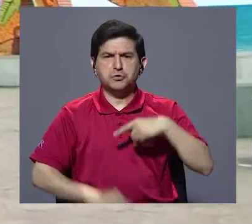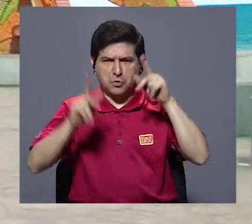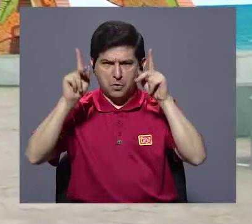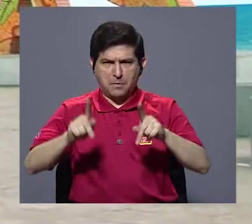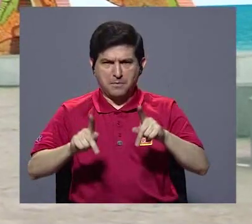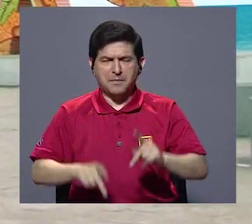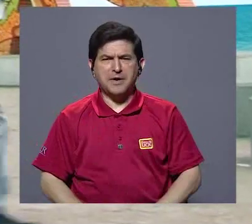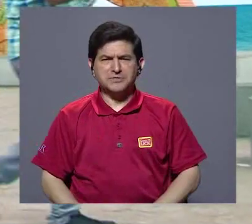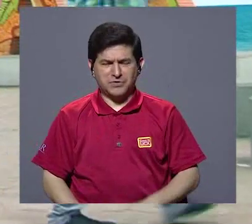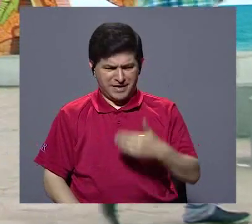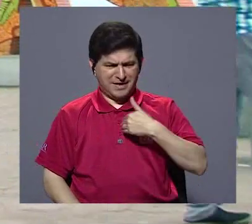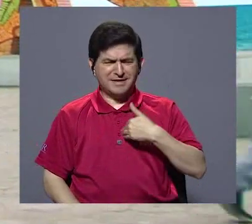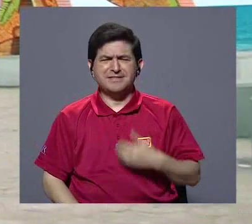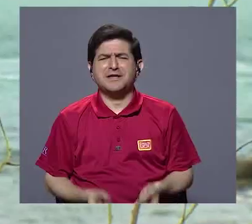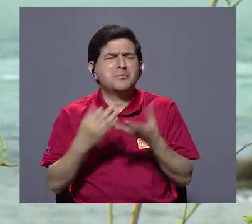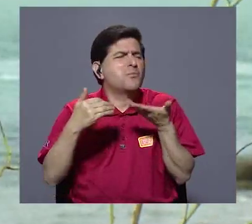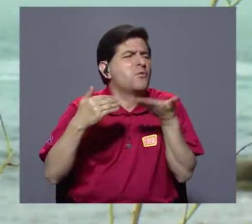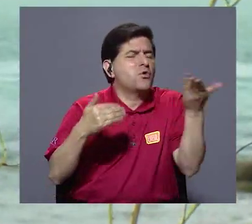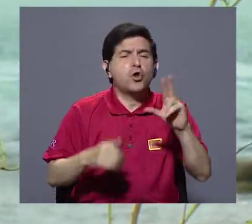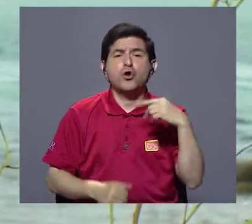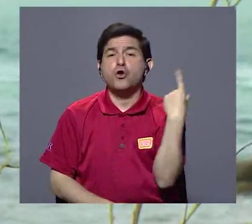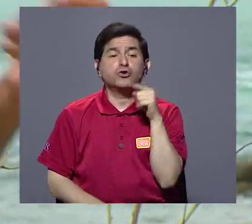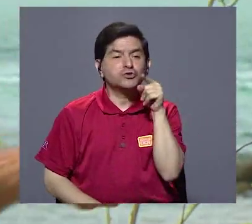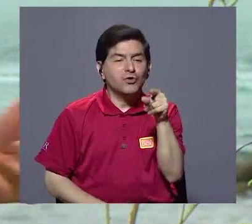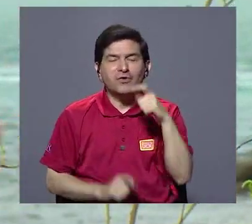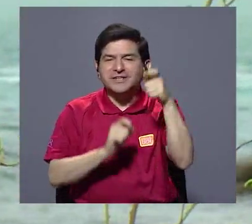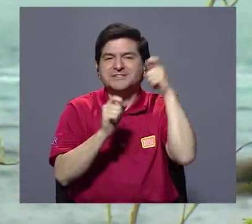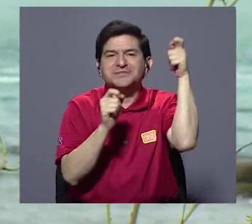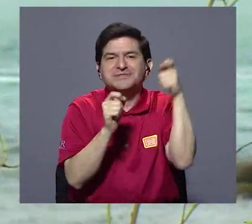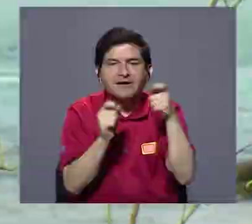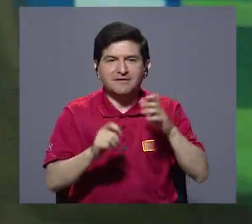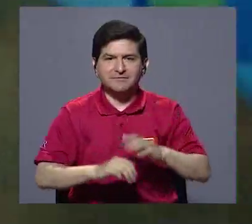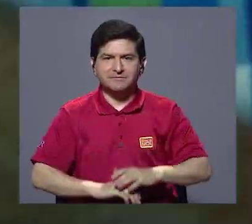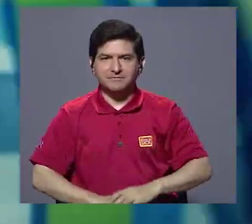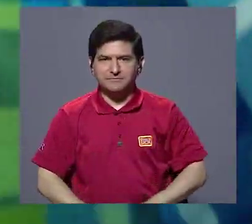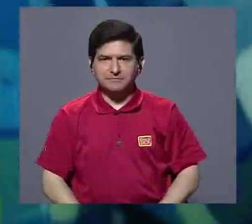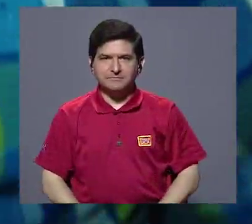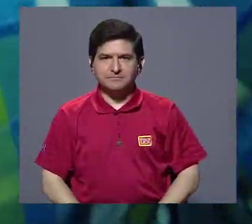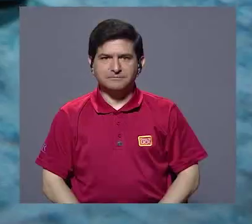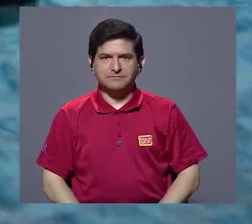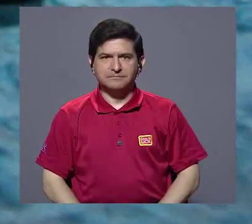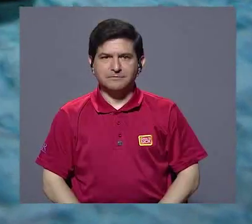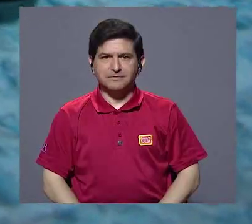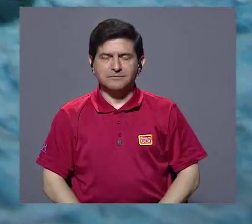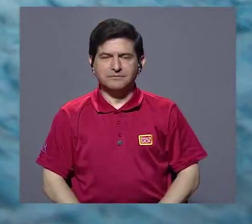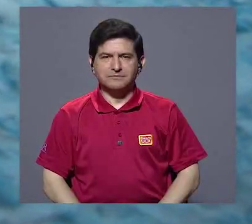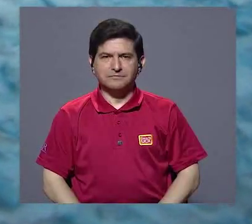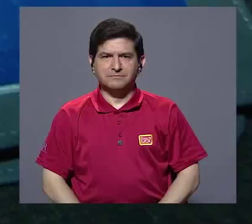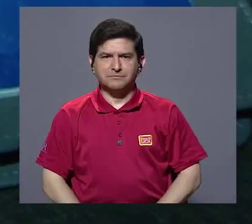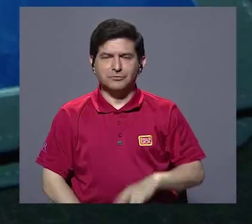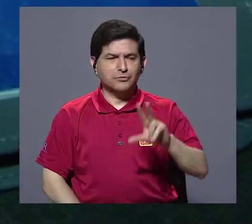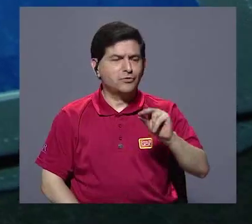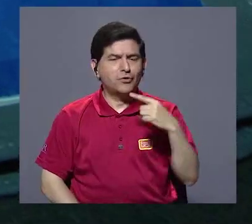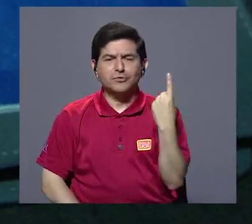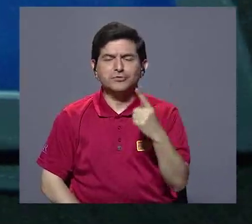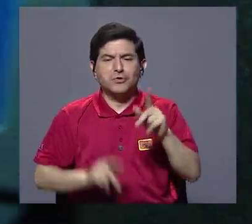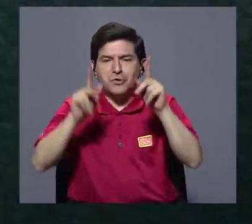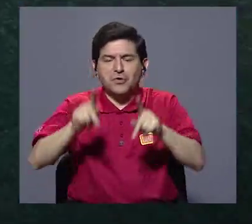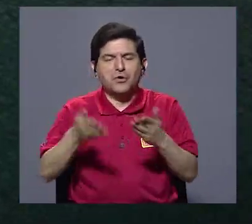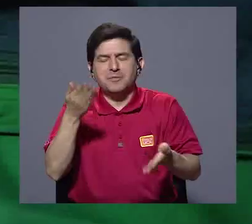soy una persona compleja, no soy simplemente eso. ¿Ya? Soy más que lo